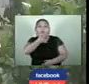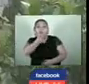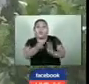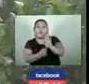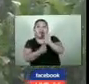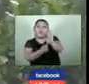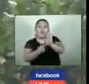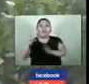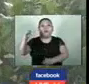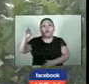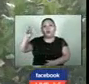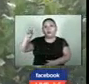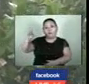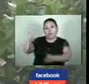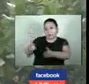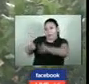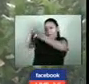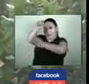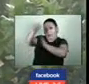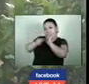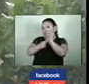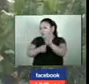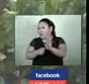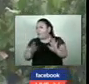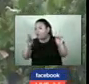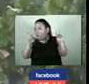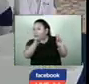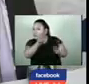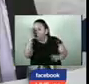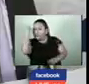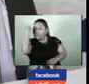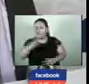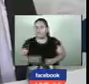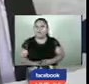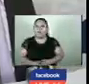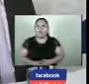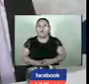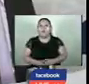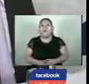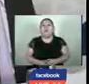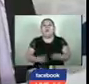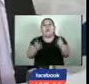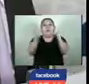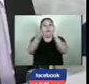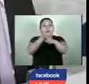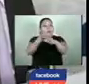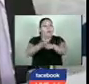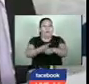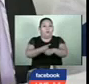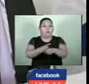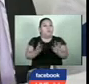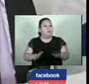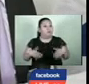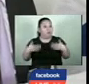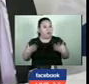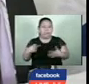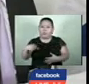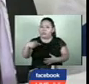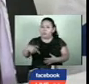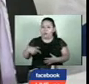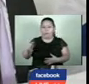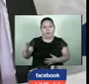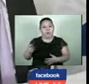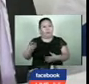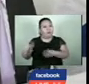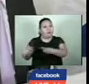la Corte de Cuentas de la República respecto a los señalamientos? Respecto a los cambios, como toda función administrativa siempre tiene